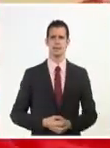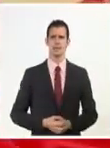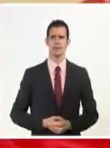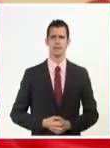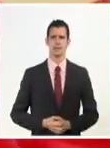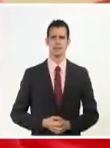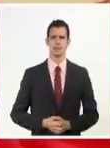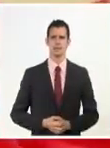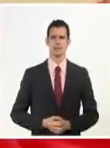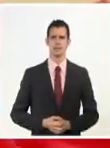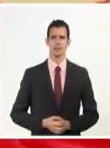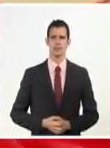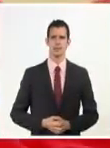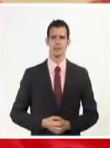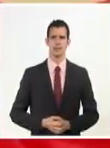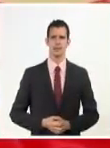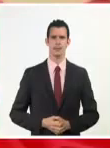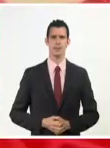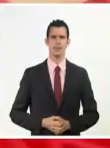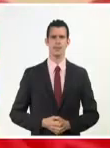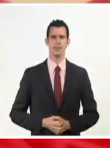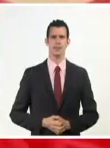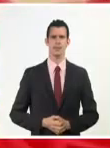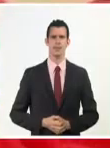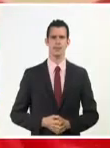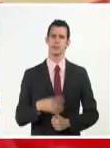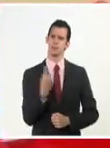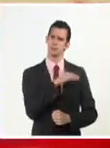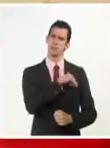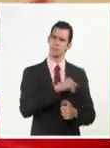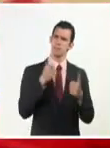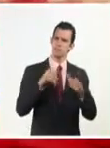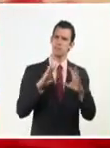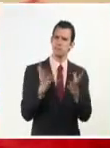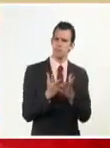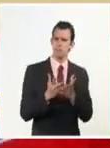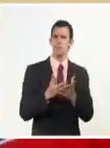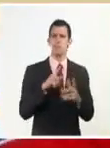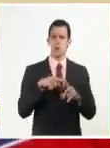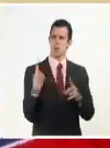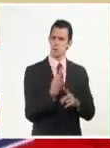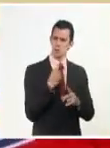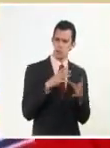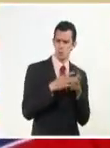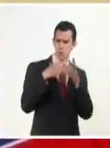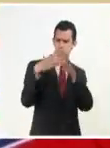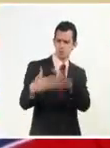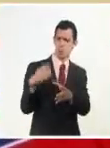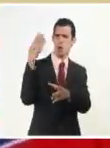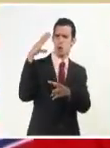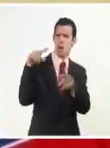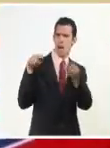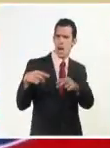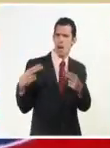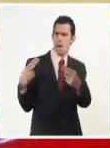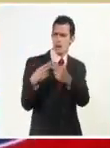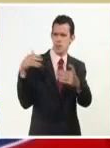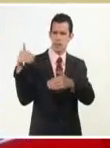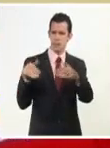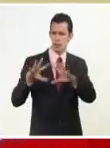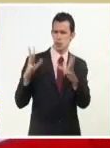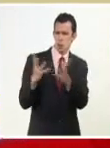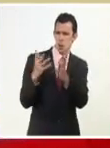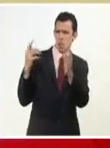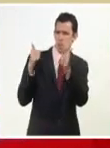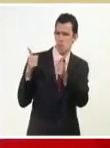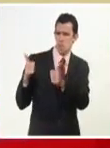los resultados obtenidos en los primeros Juegos Panamericanos Juveniles de Cali, Colombia. Nosotros para este evento nos trazamos varios objetivos